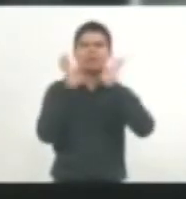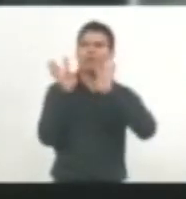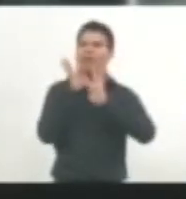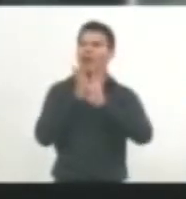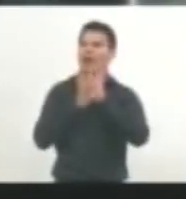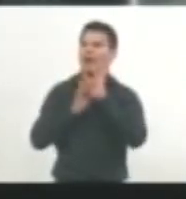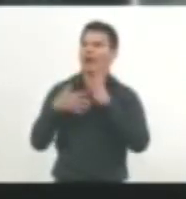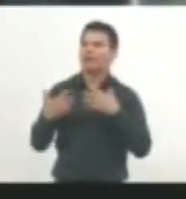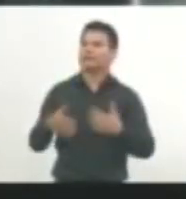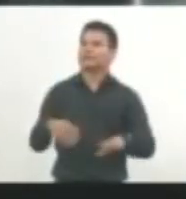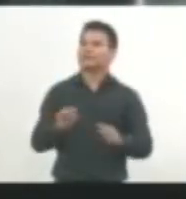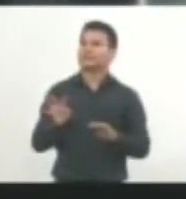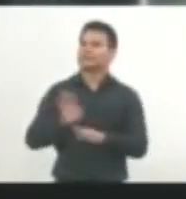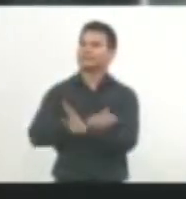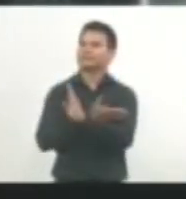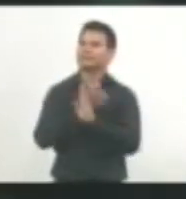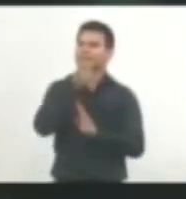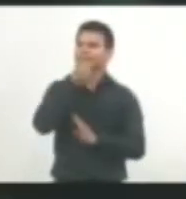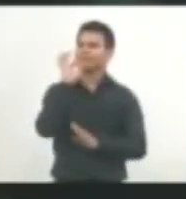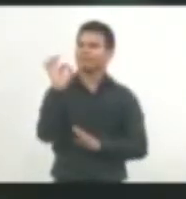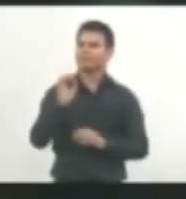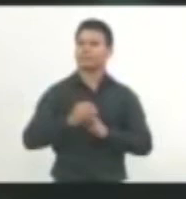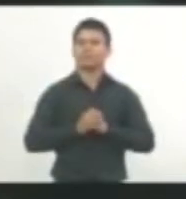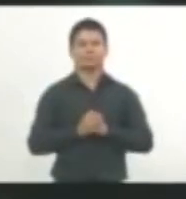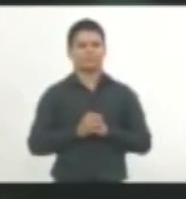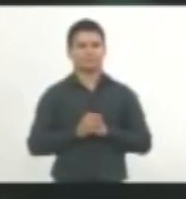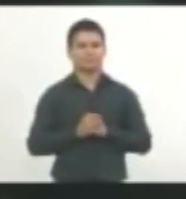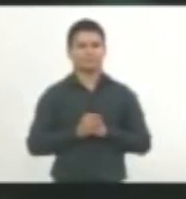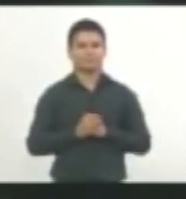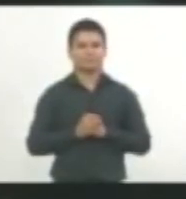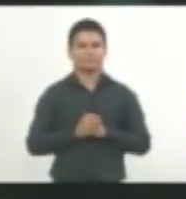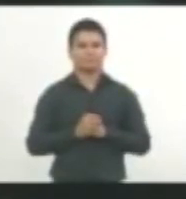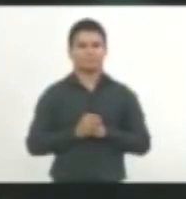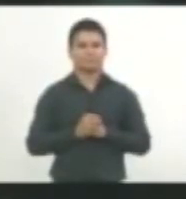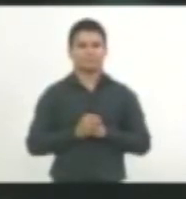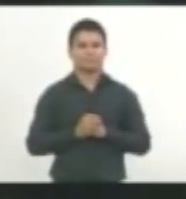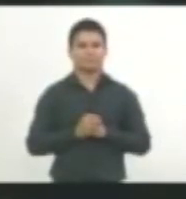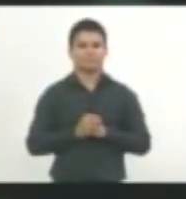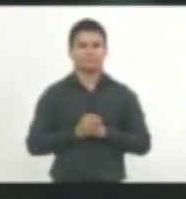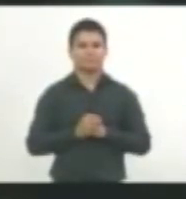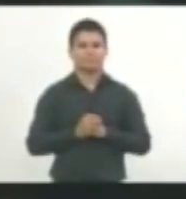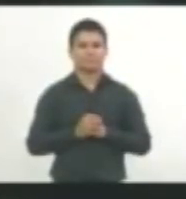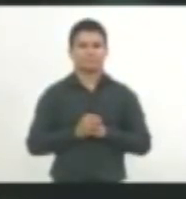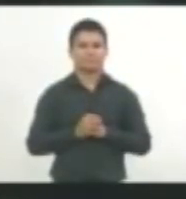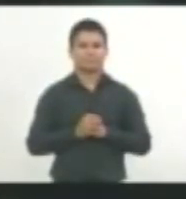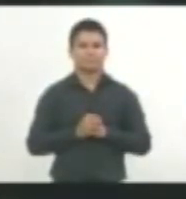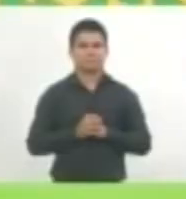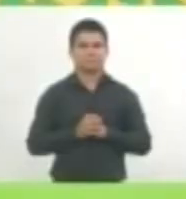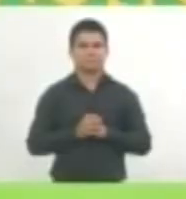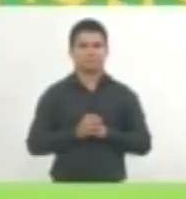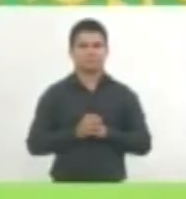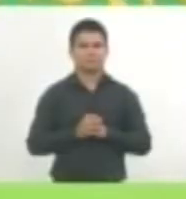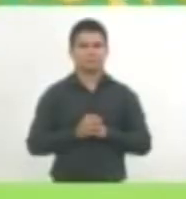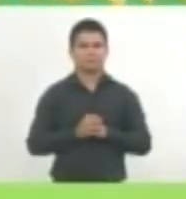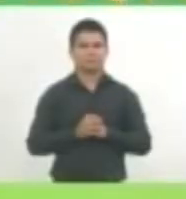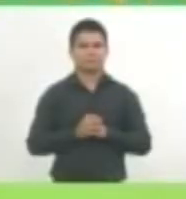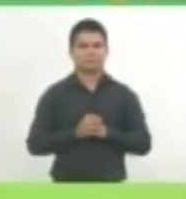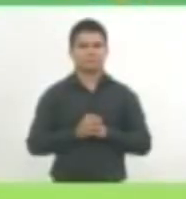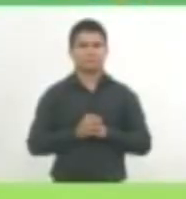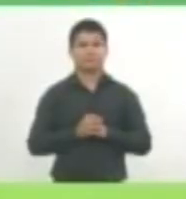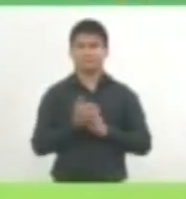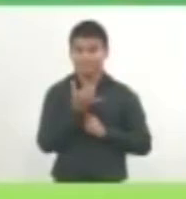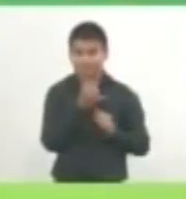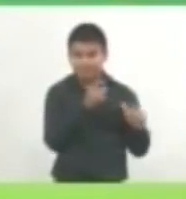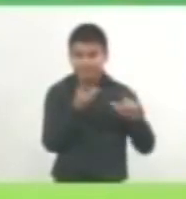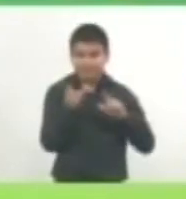cuesta respirar y se me va la vida sin... Y hasta aquí